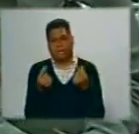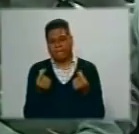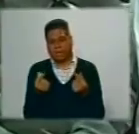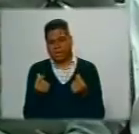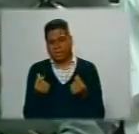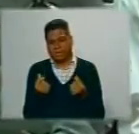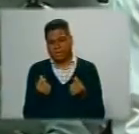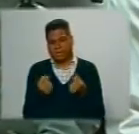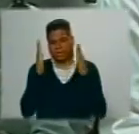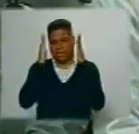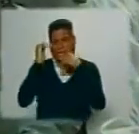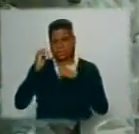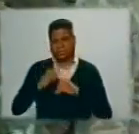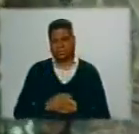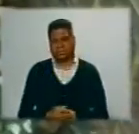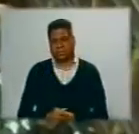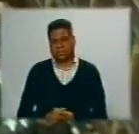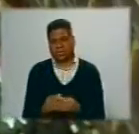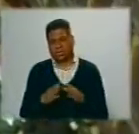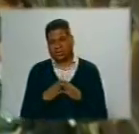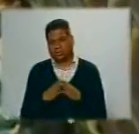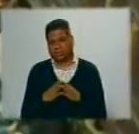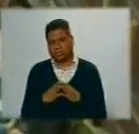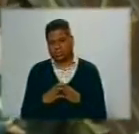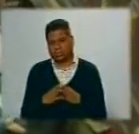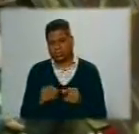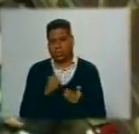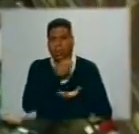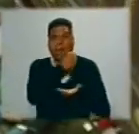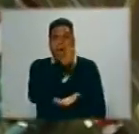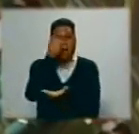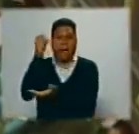los que atienden por la vía del CLAP.